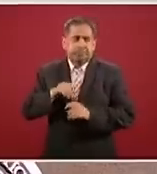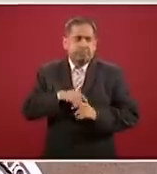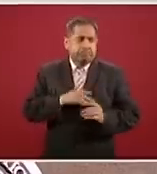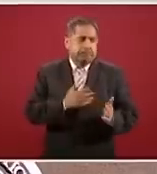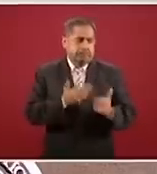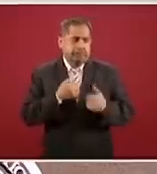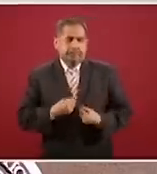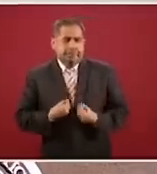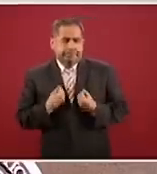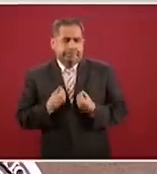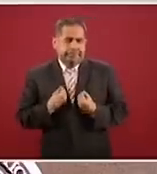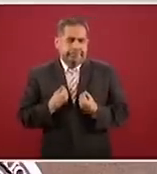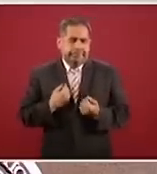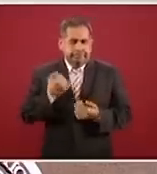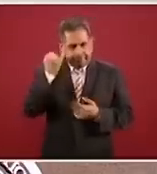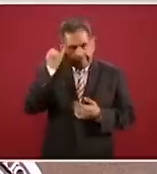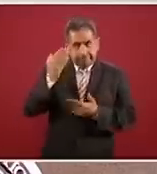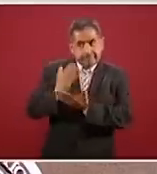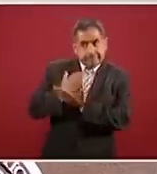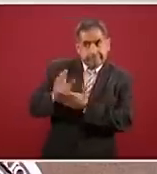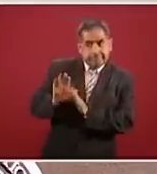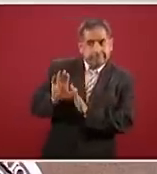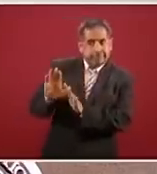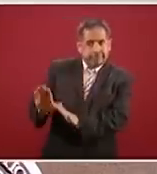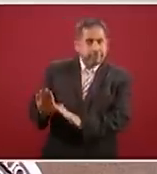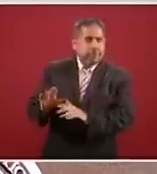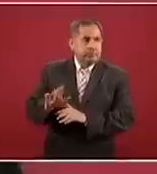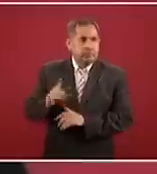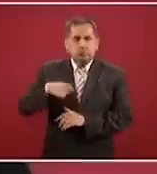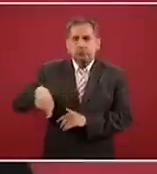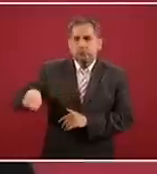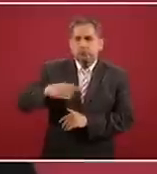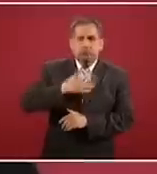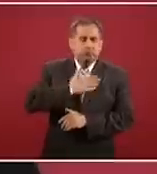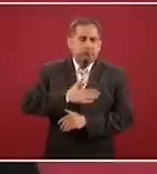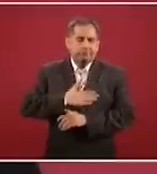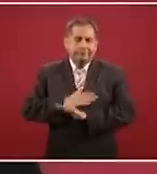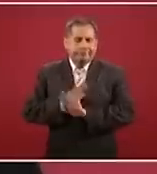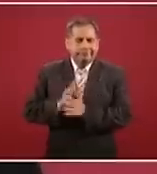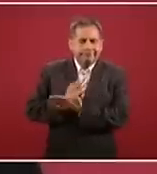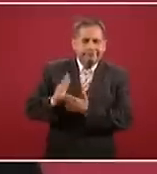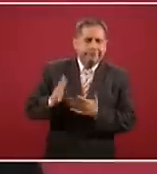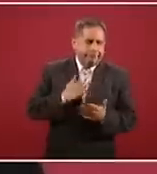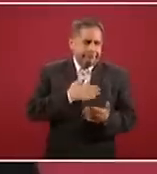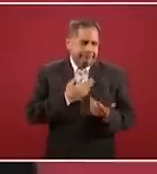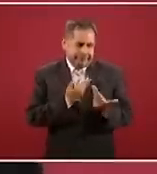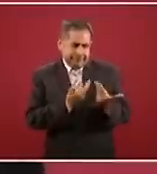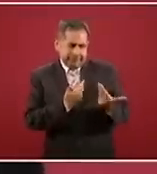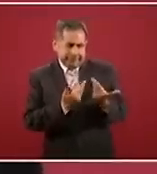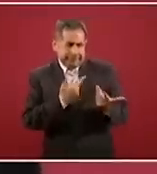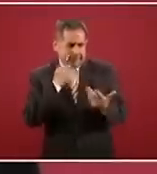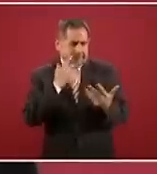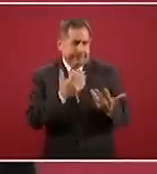mantener fuera del alcance de la justicia este acto que